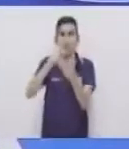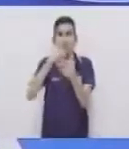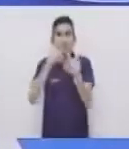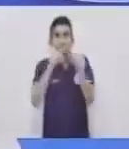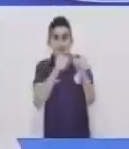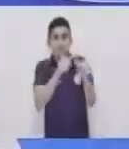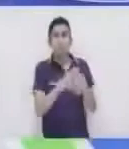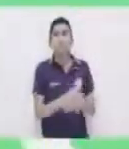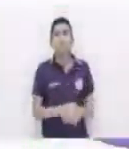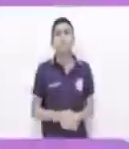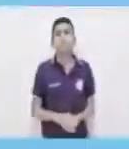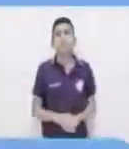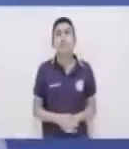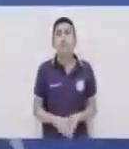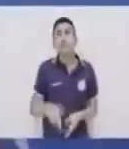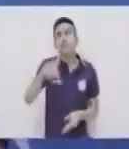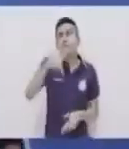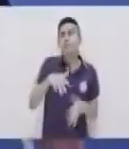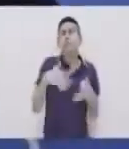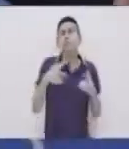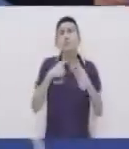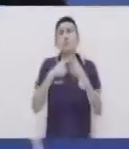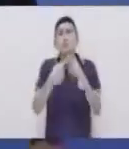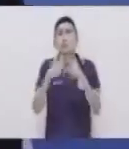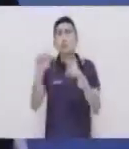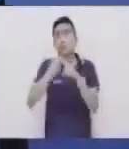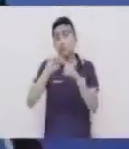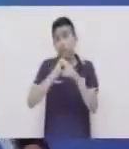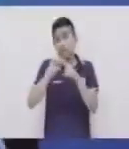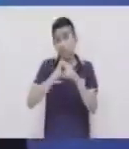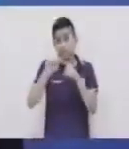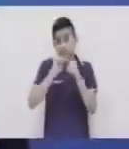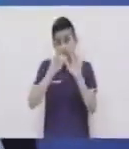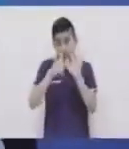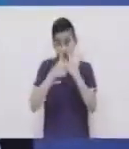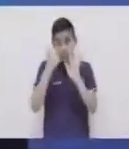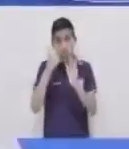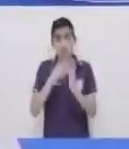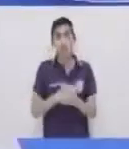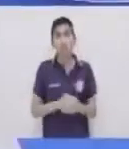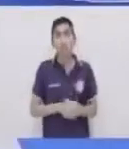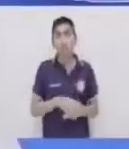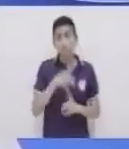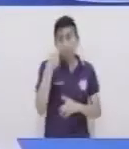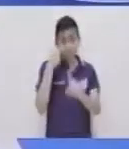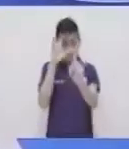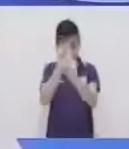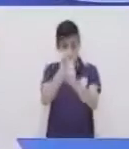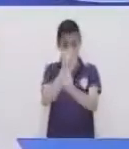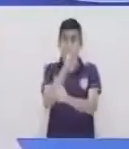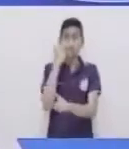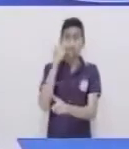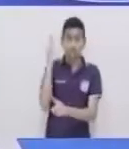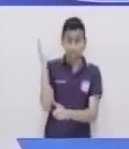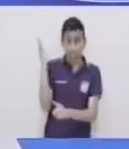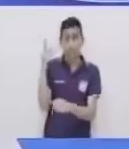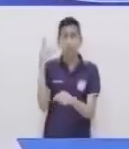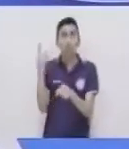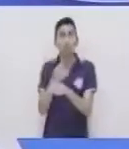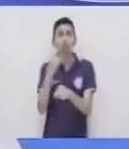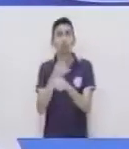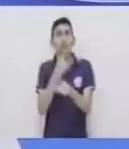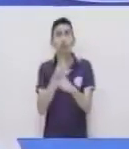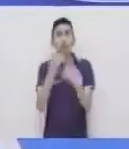Tiramos un poquito. Ahora vamos a empezar con nuestra parte principal. Como te das cuenta, aquí